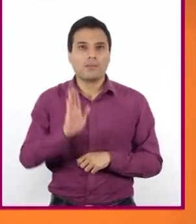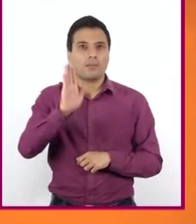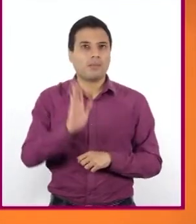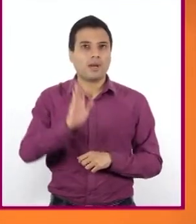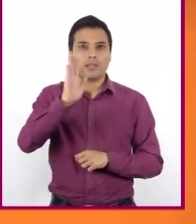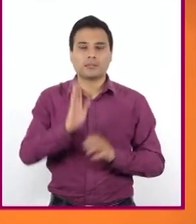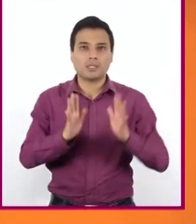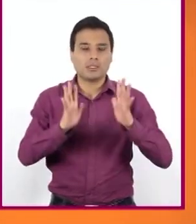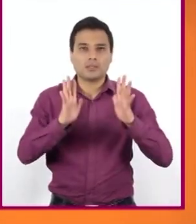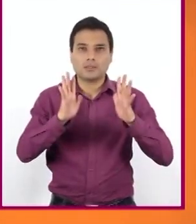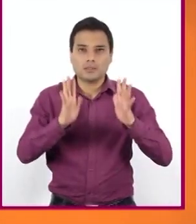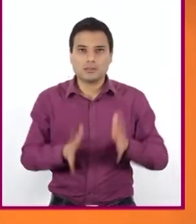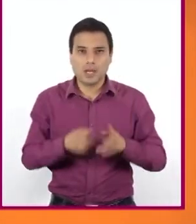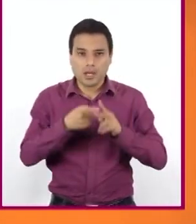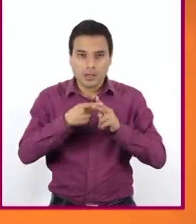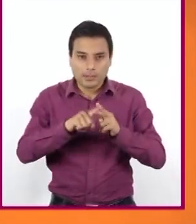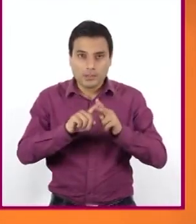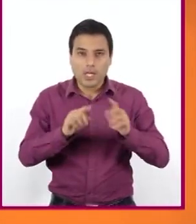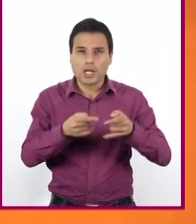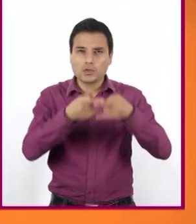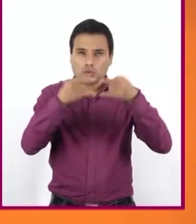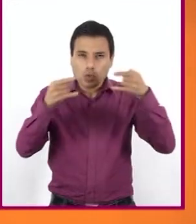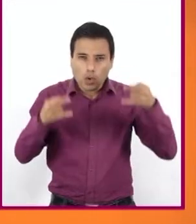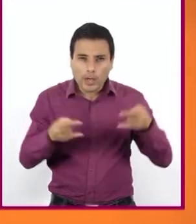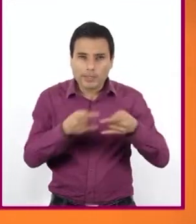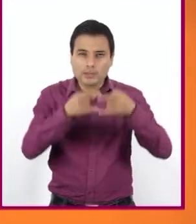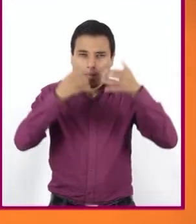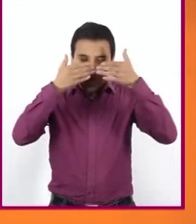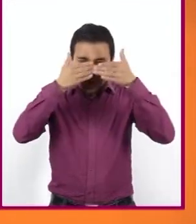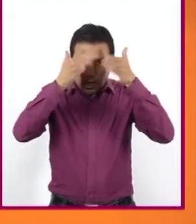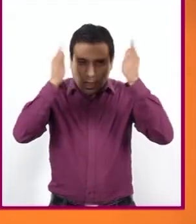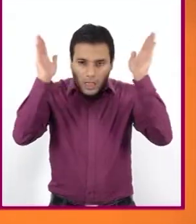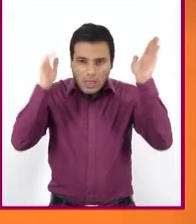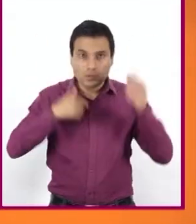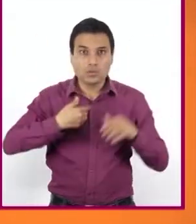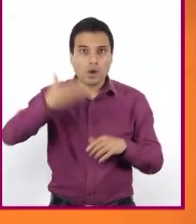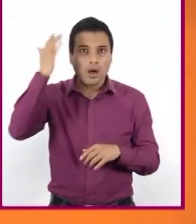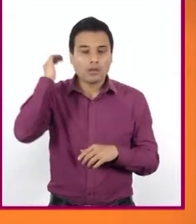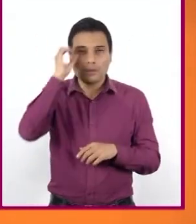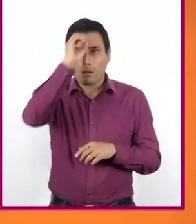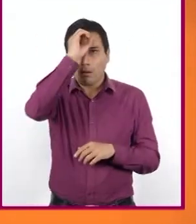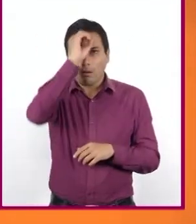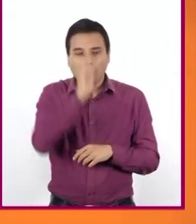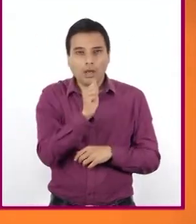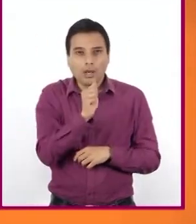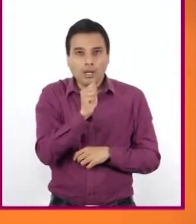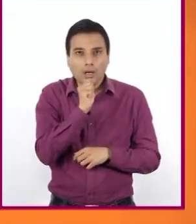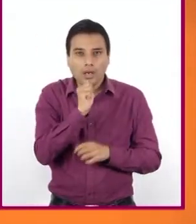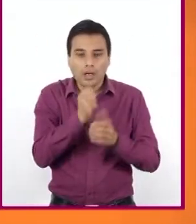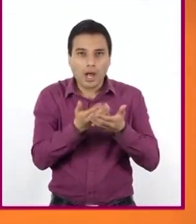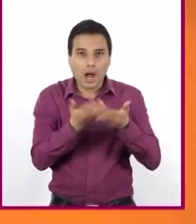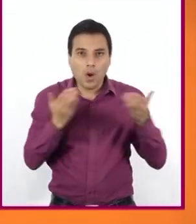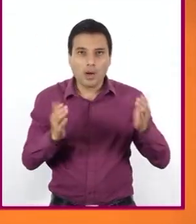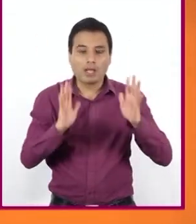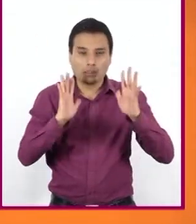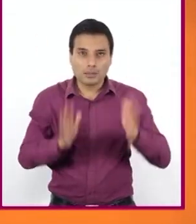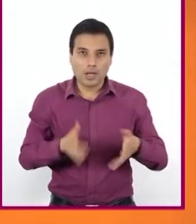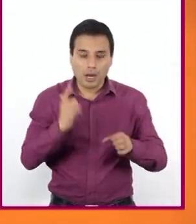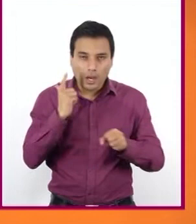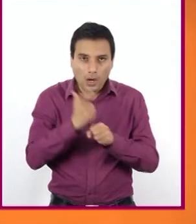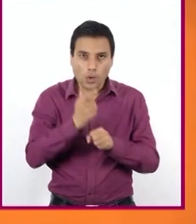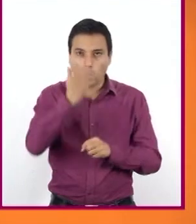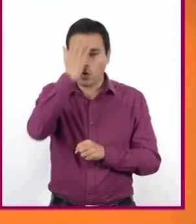descubrir la historia de esos temas que al principio les eran desconocidos. Este sorprendente